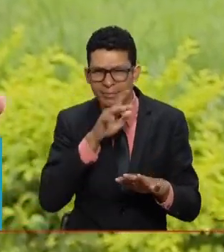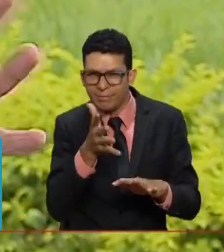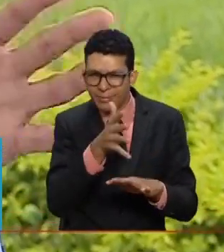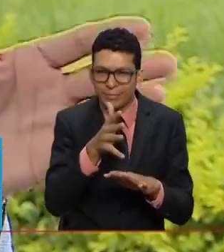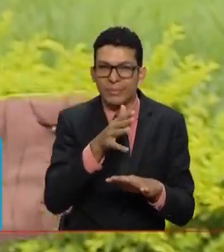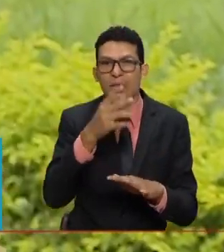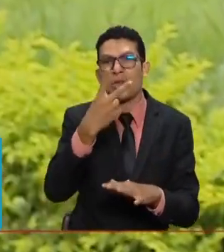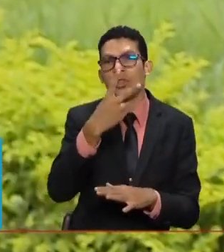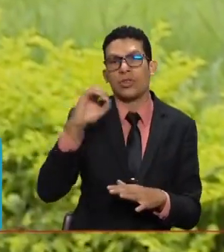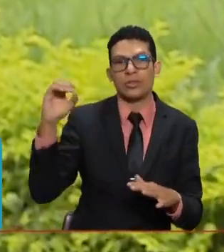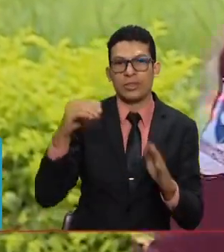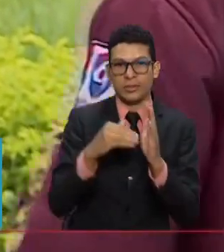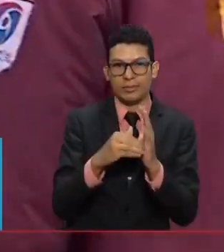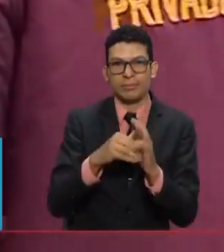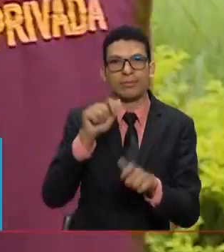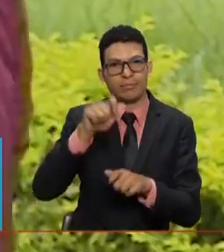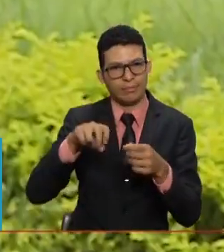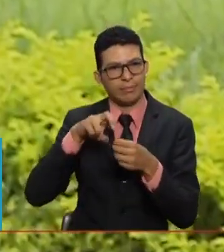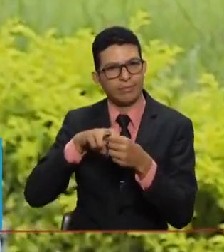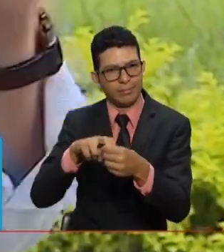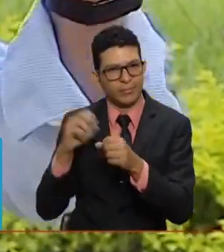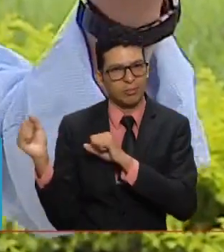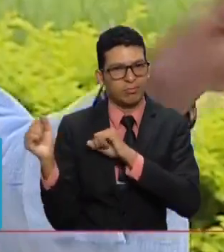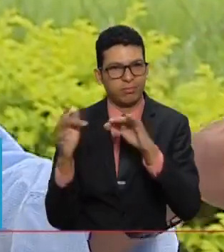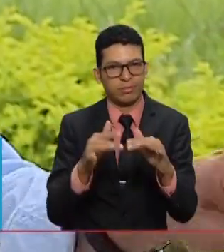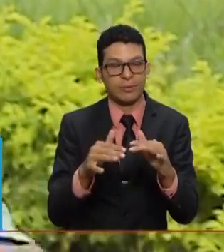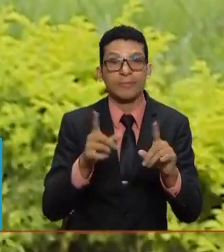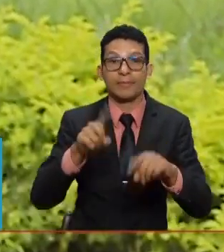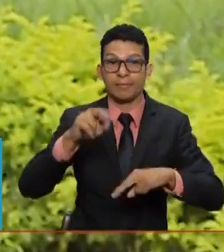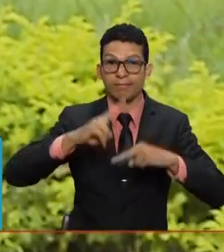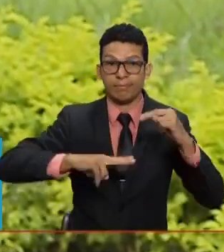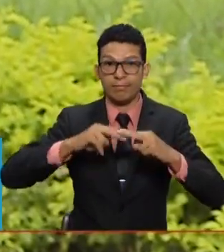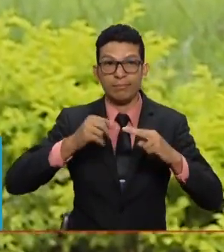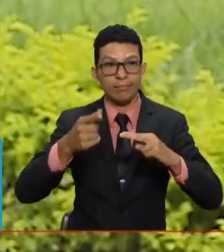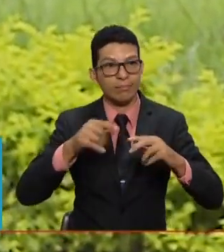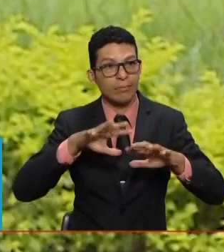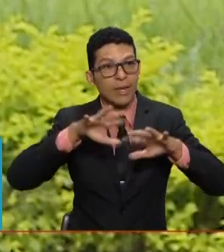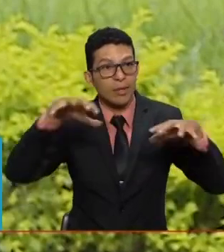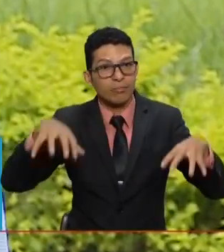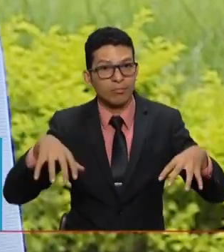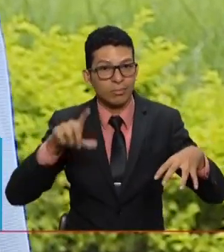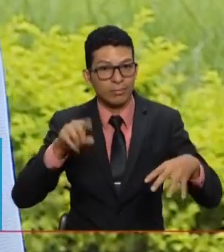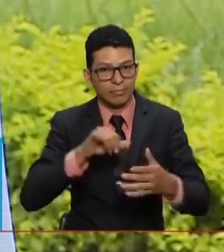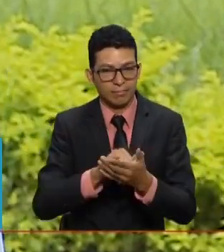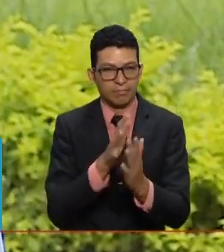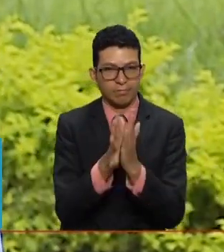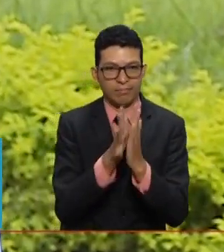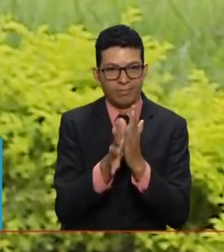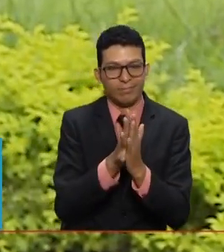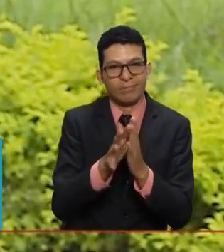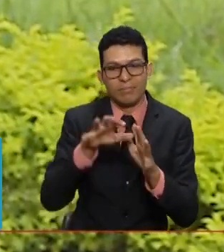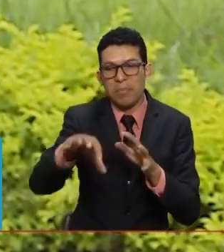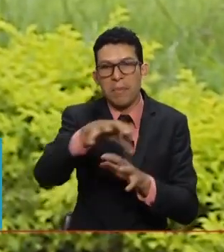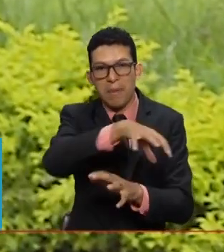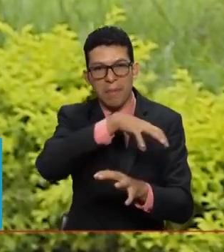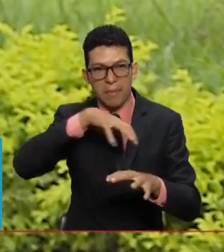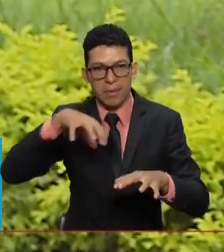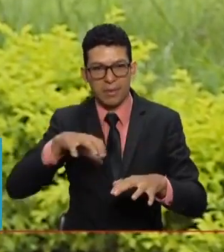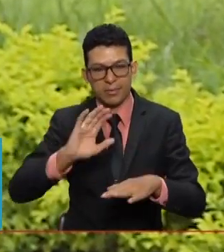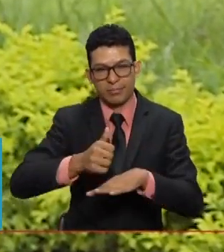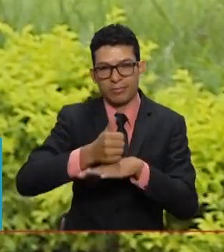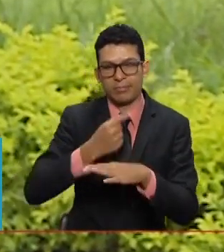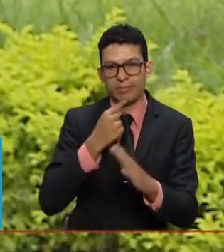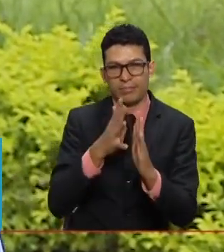que sean más de 200.000 los que se transportan a diario, sino también para la infraestructura, tal como lo menciona el comandante, el general Daniel Gualdrón, comandante de la